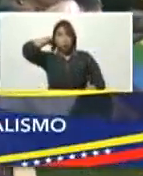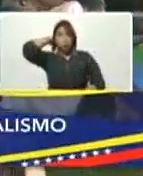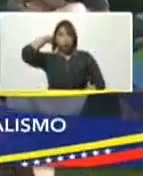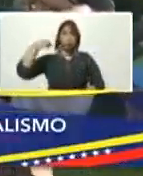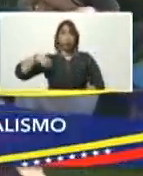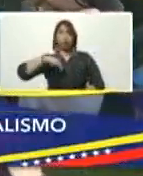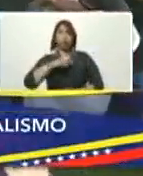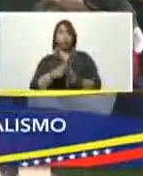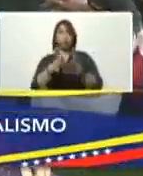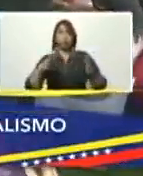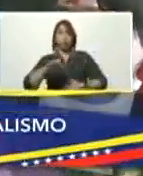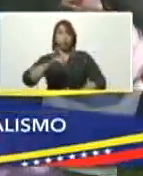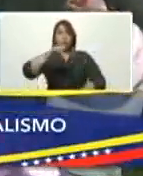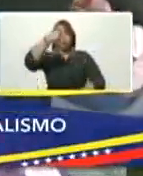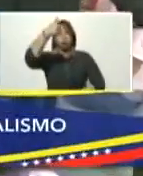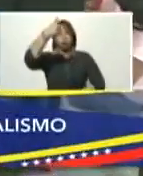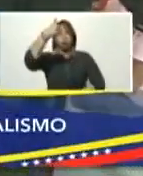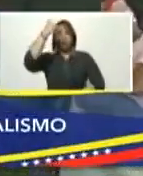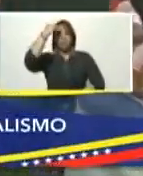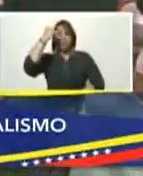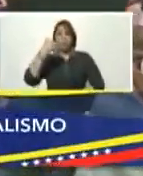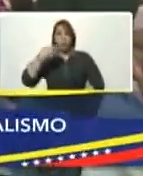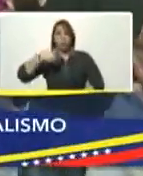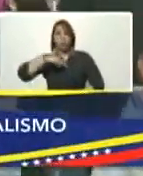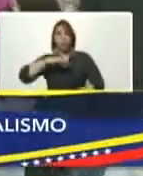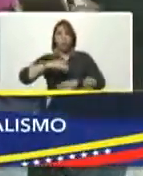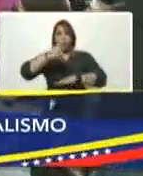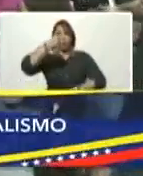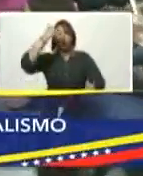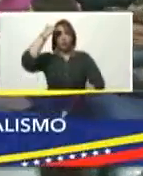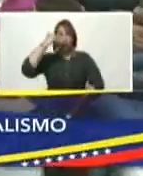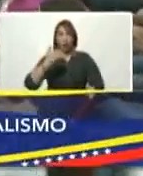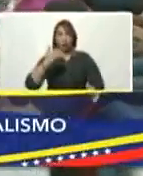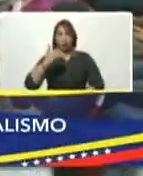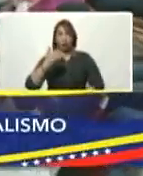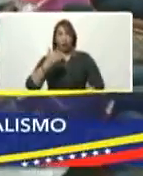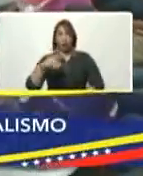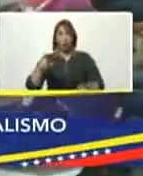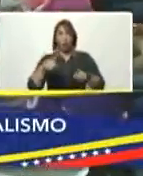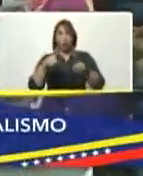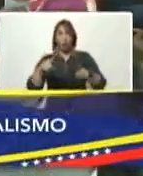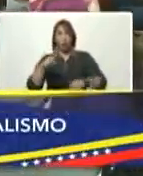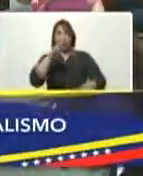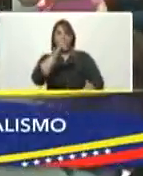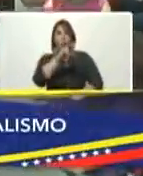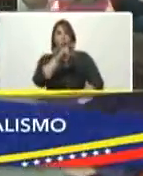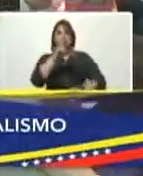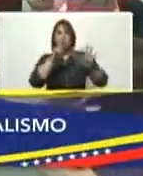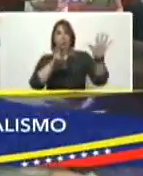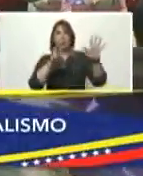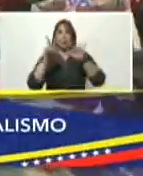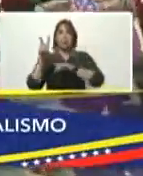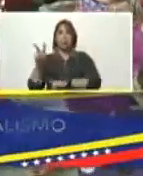gran generalísimo, nuestro almirante en jefe, cumplió 272